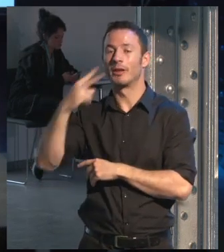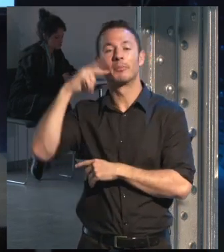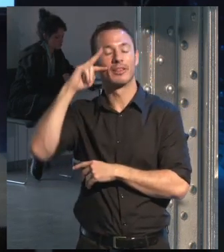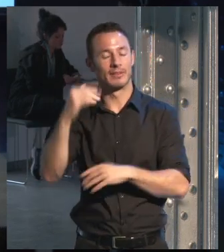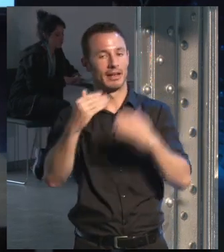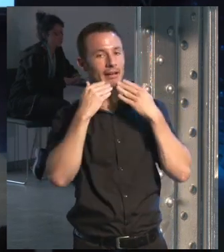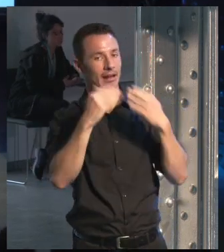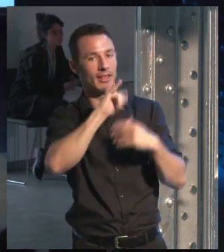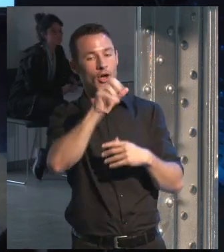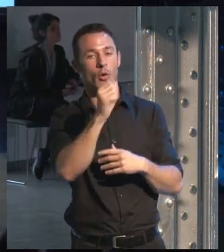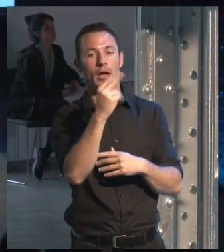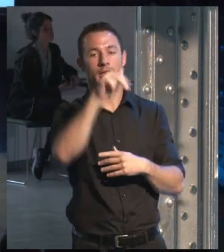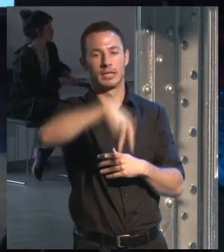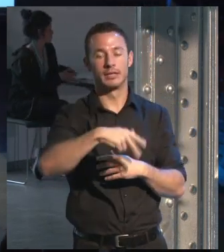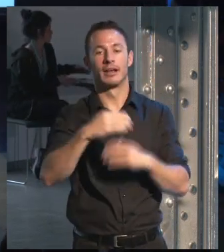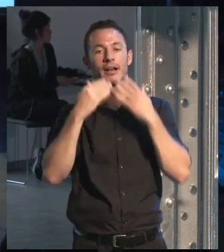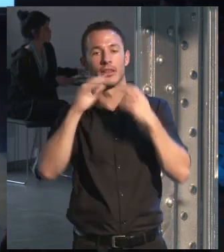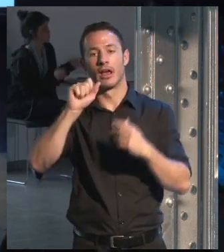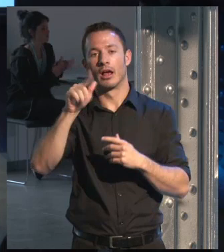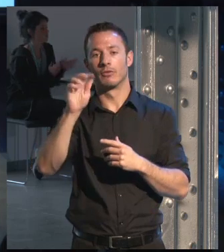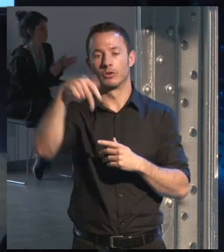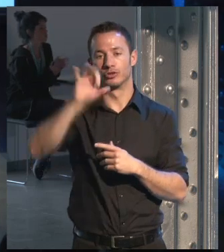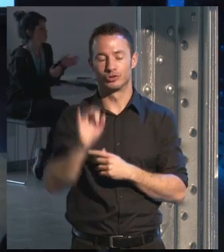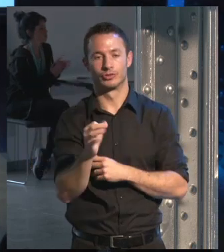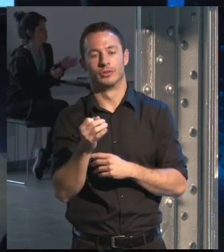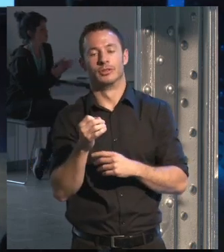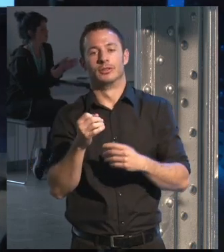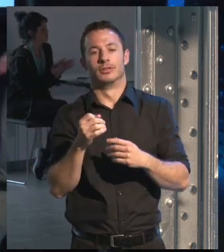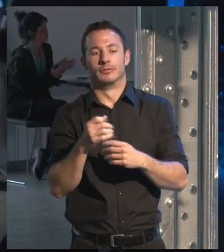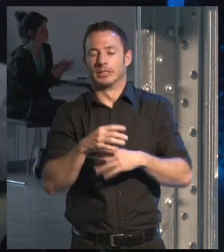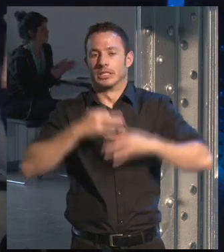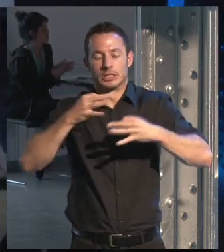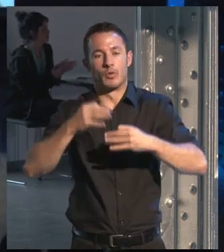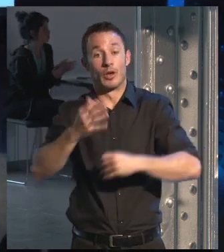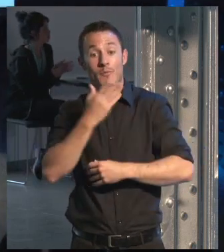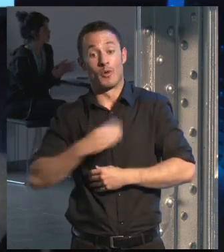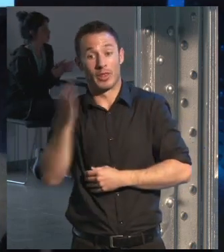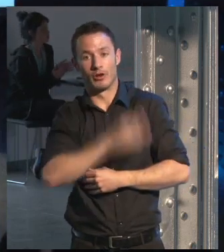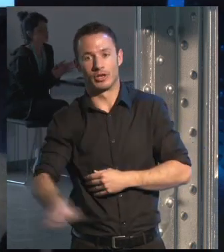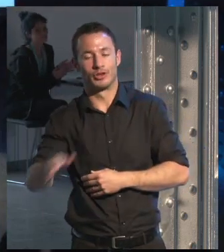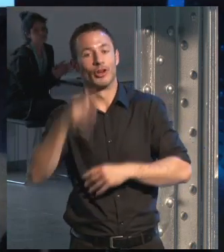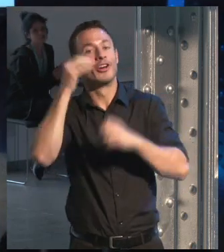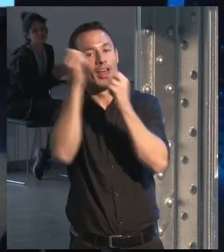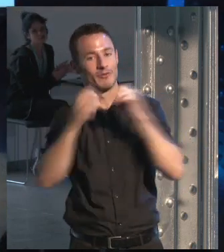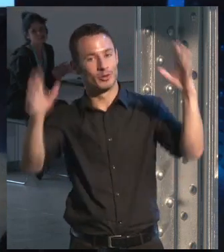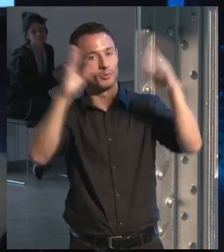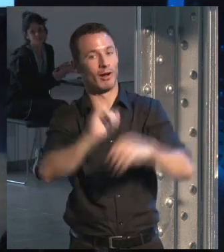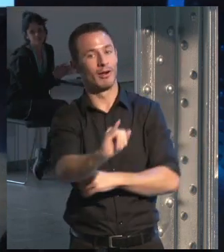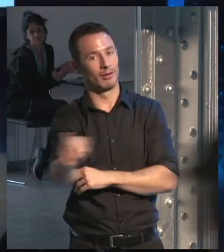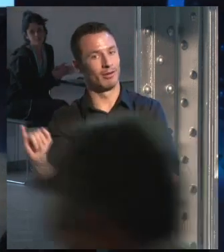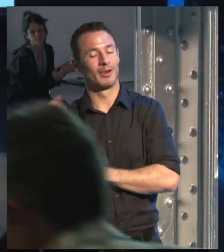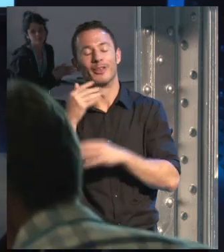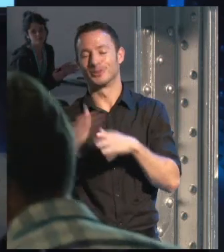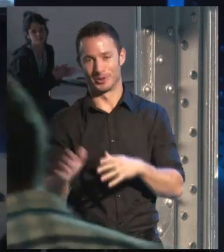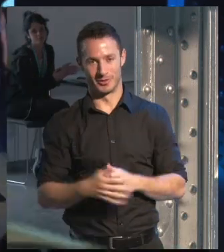Joaquín, muchísimas gracias, Alfonso. Creo, me imagino que los niños de Murcia van a tener realidad virtual para rato, ¿no? Nos esperamos. Sí, bueno, pues